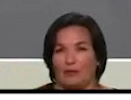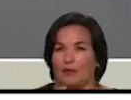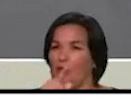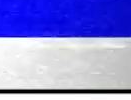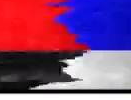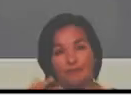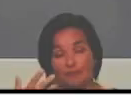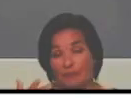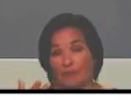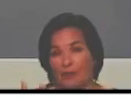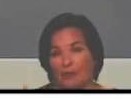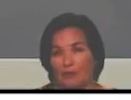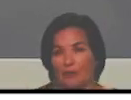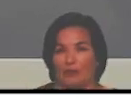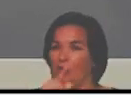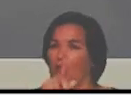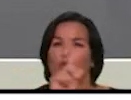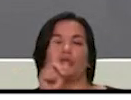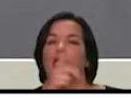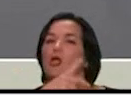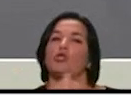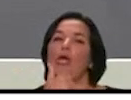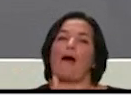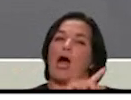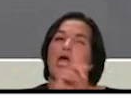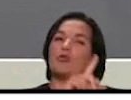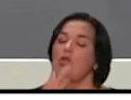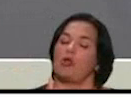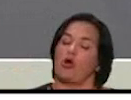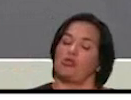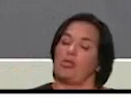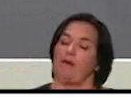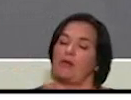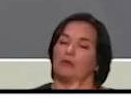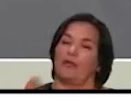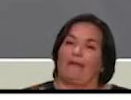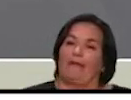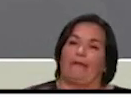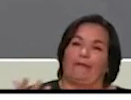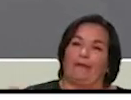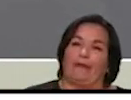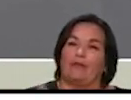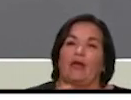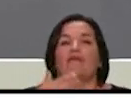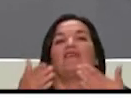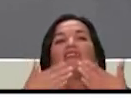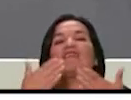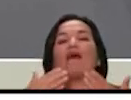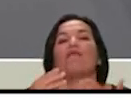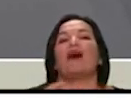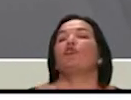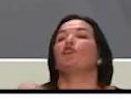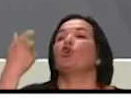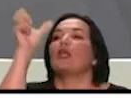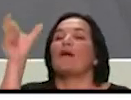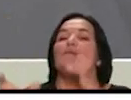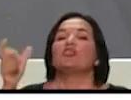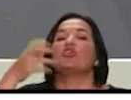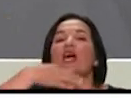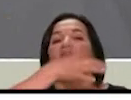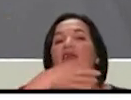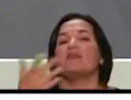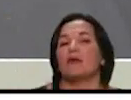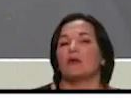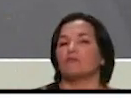estaba, querido. Usted no estaba, querido. No, pero digo... Usted está... Usted está hablando por gente que... No,